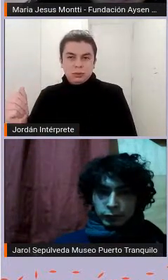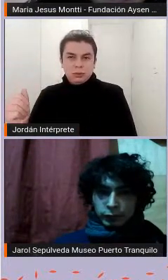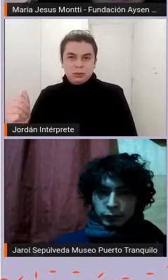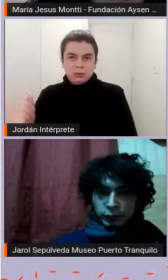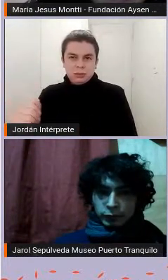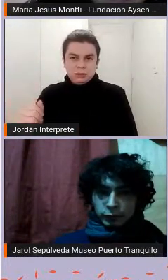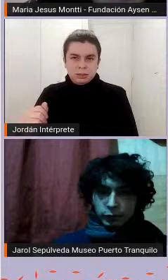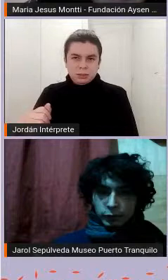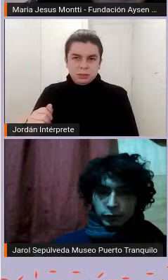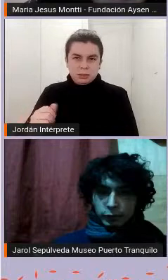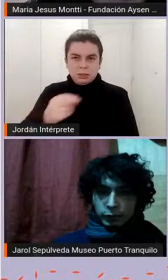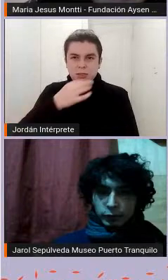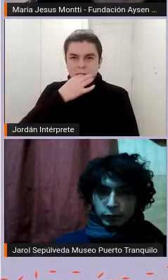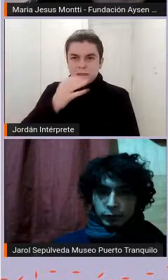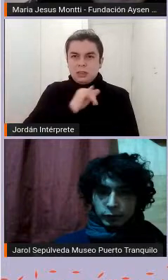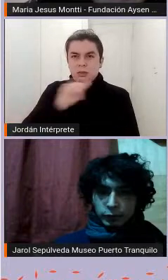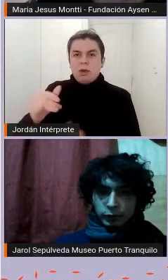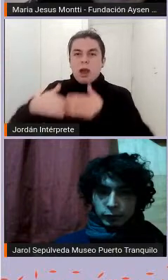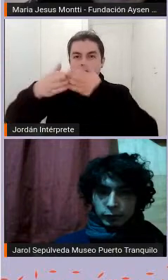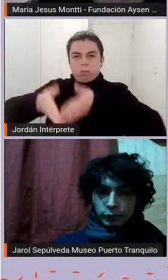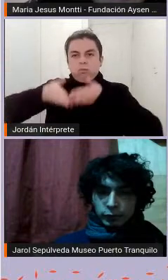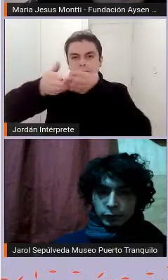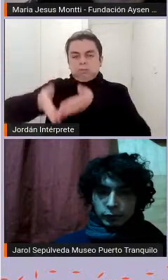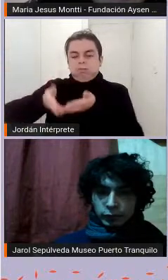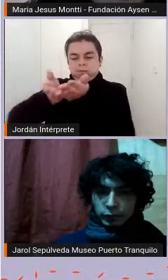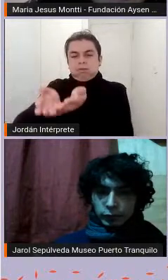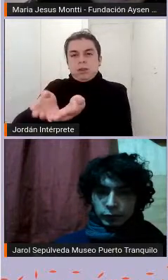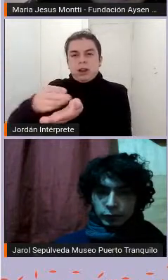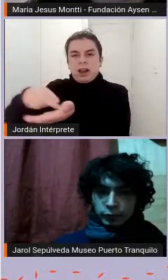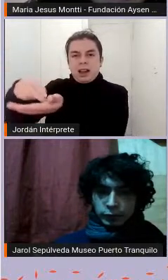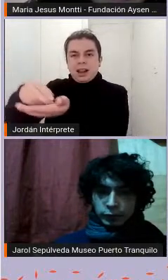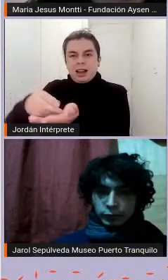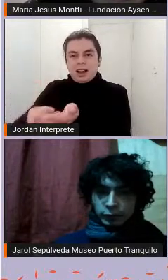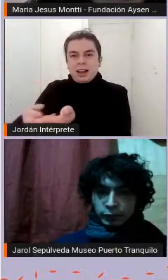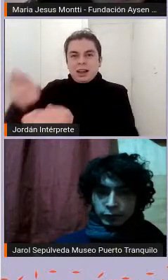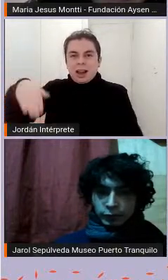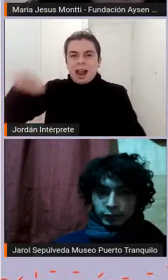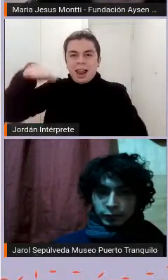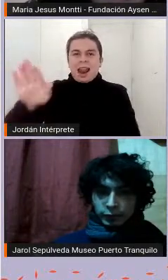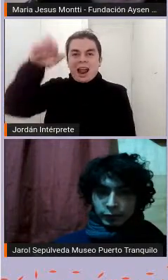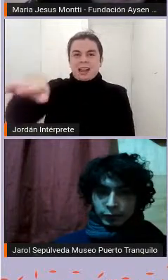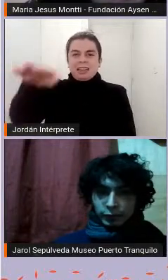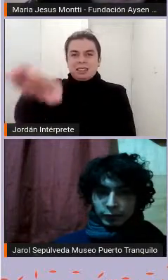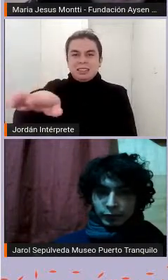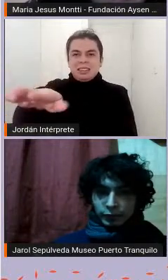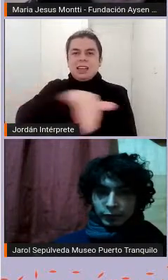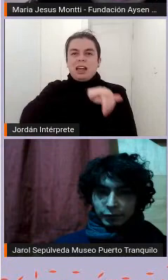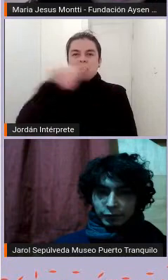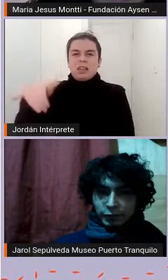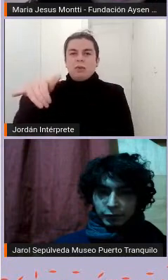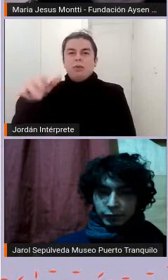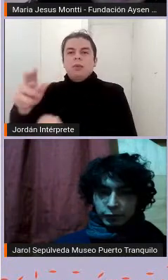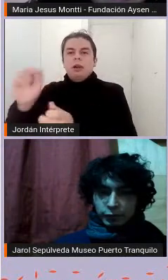agua, hora y media en vehículo, y vamos a estar en la tarde en el agua. No, pero la mañana. Sí, sale todo. Okay.